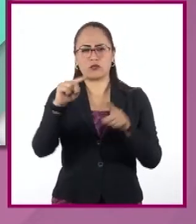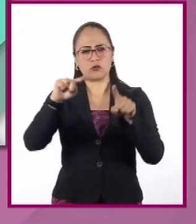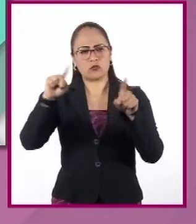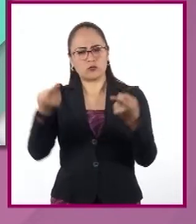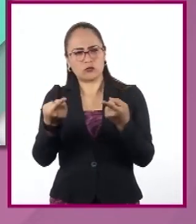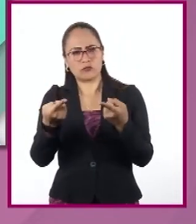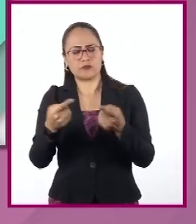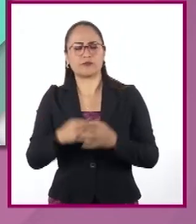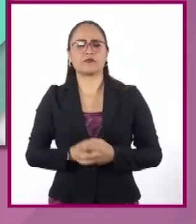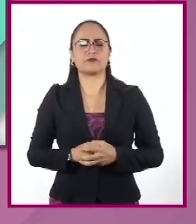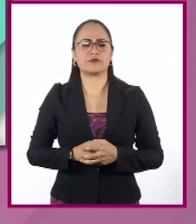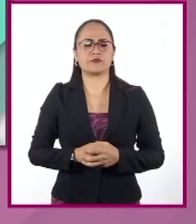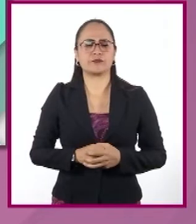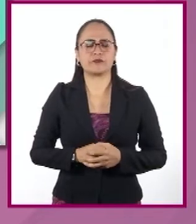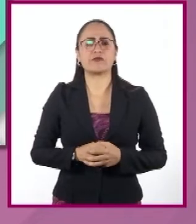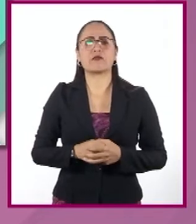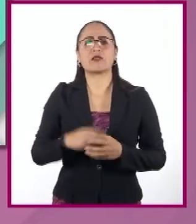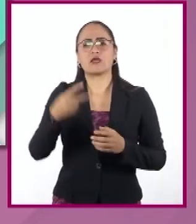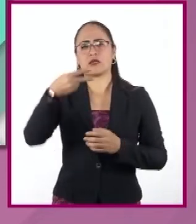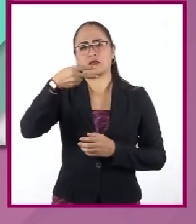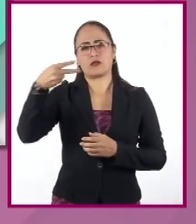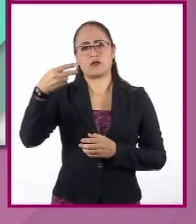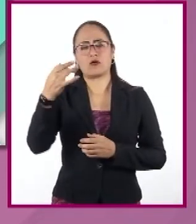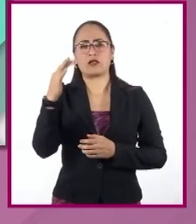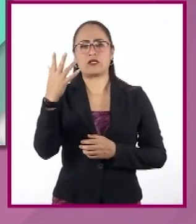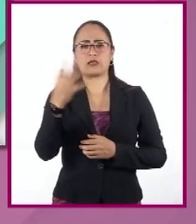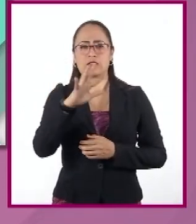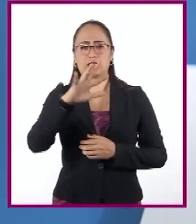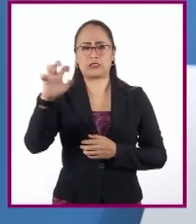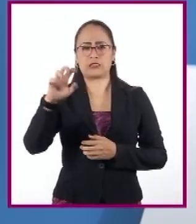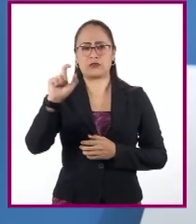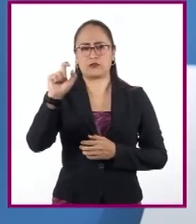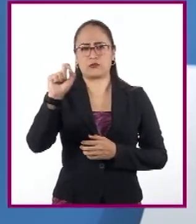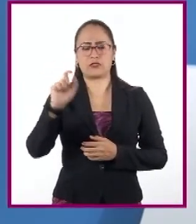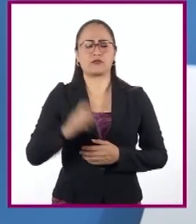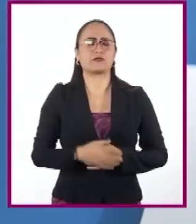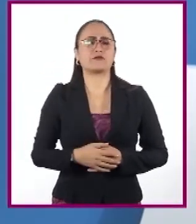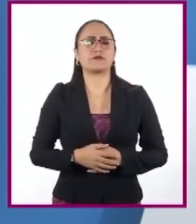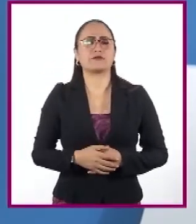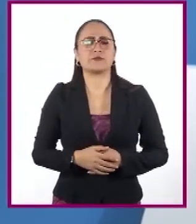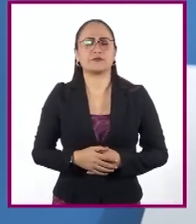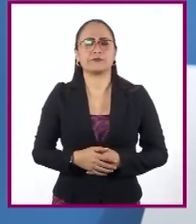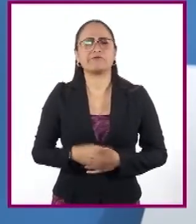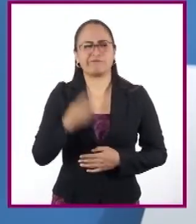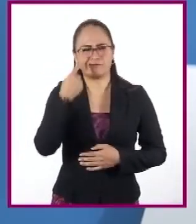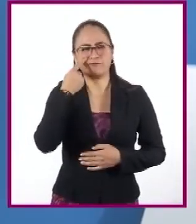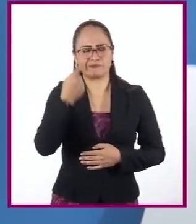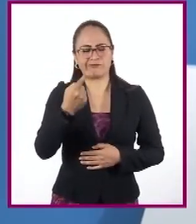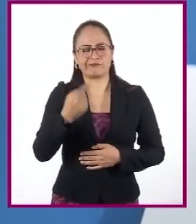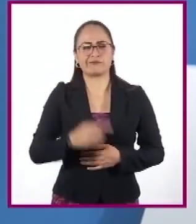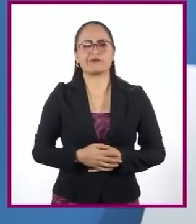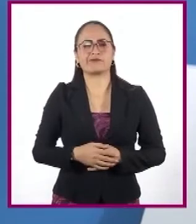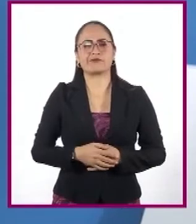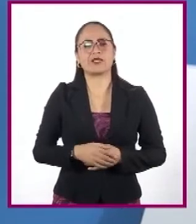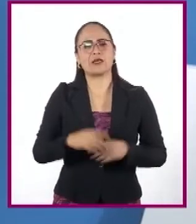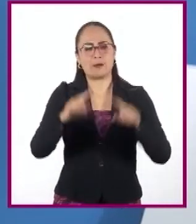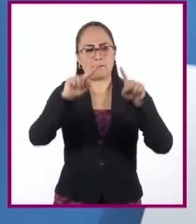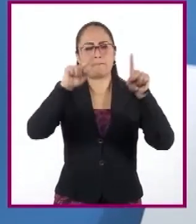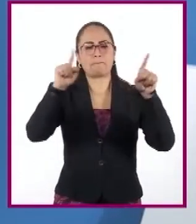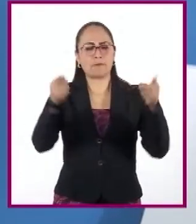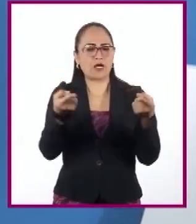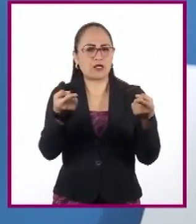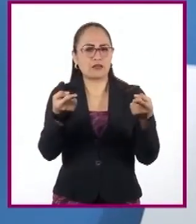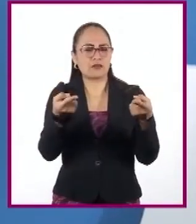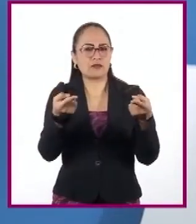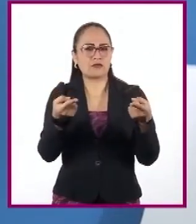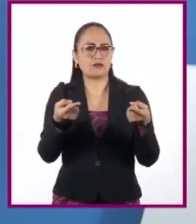cierra paréntesis, igual a 520. En este caso, como observamos, tenemos paréntesis